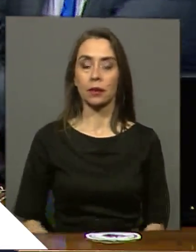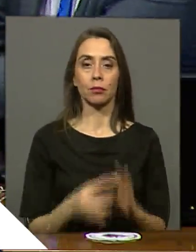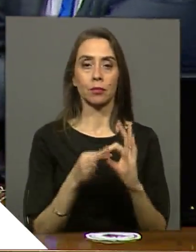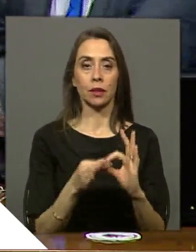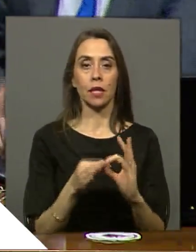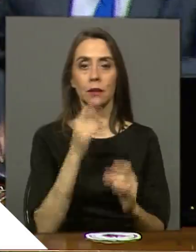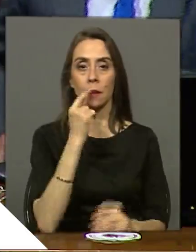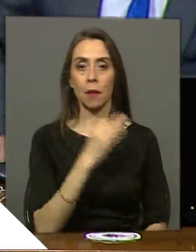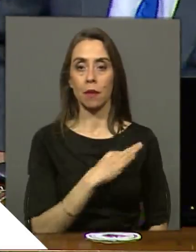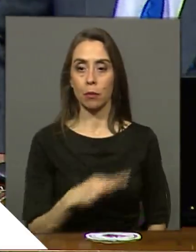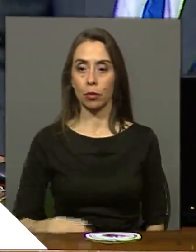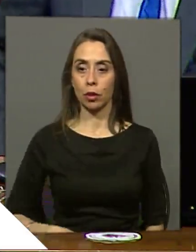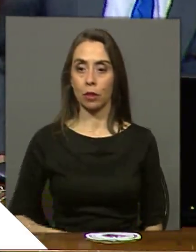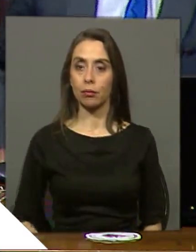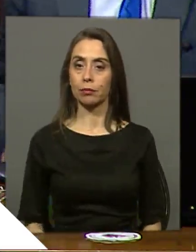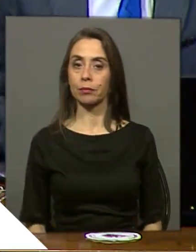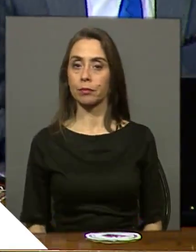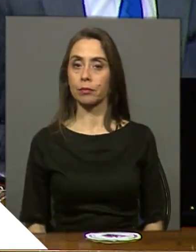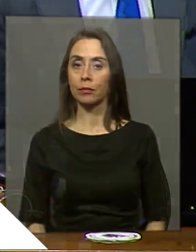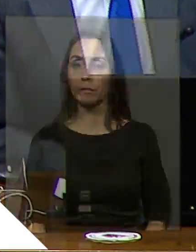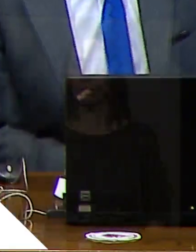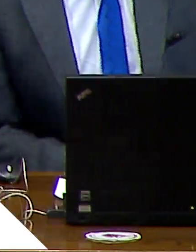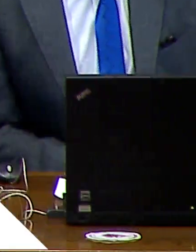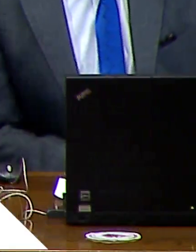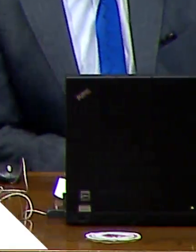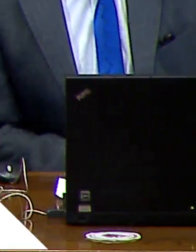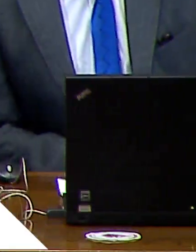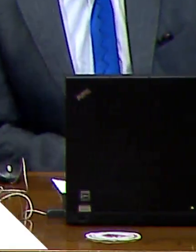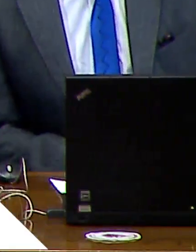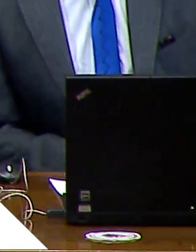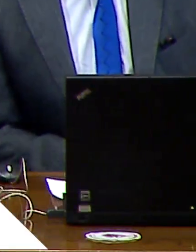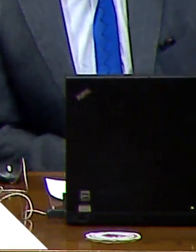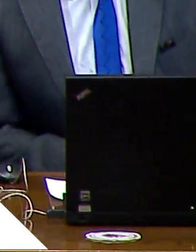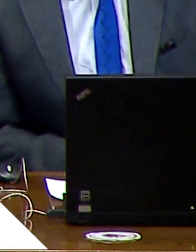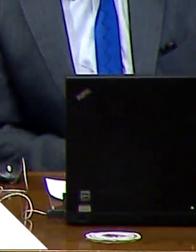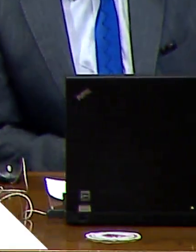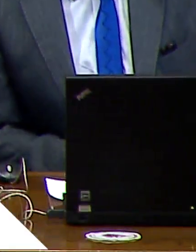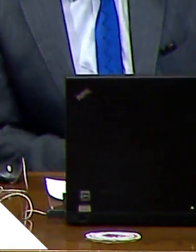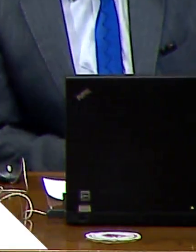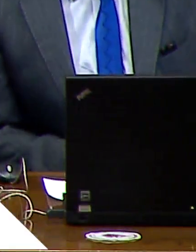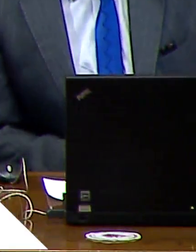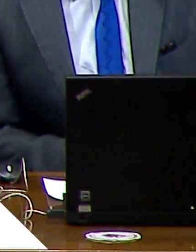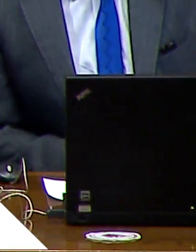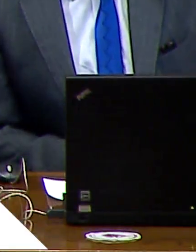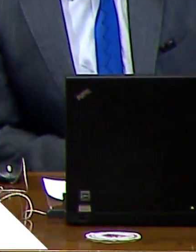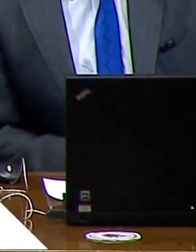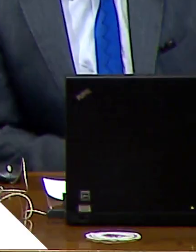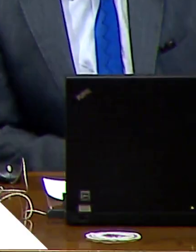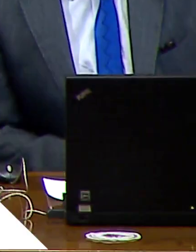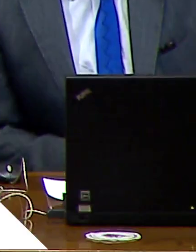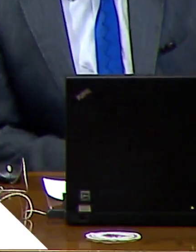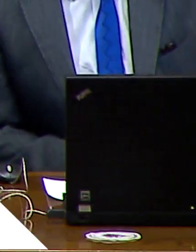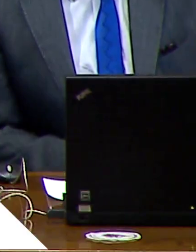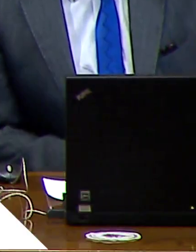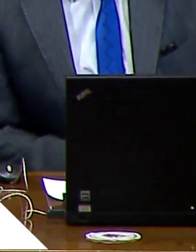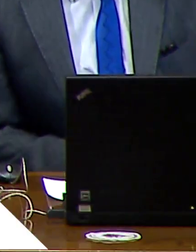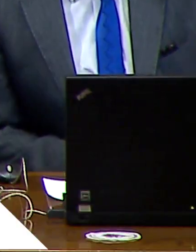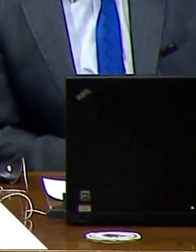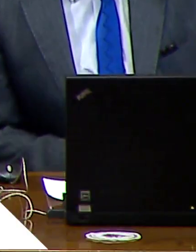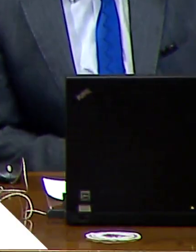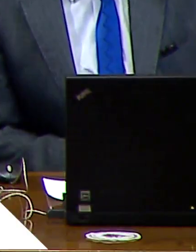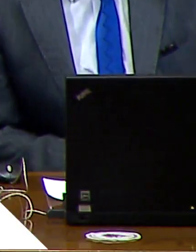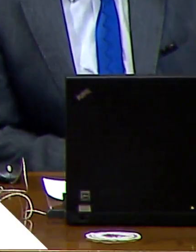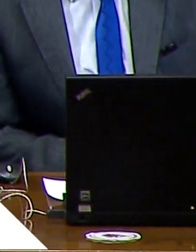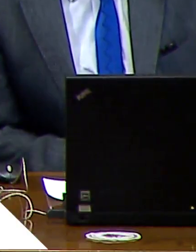diputado quiero saludar se encuentran en las tribunas a los clubes de la tercera edad deportivo y